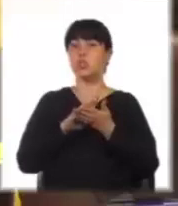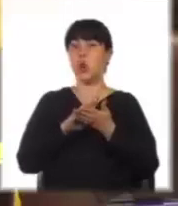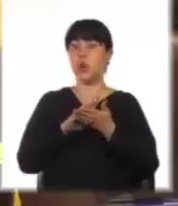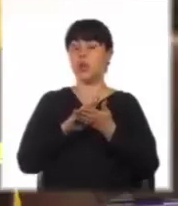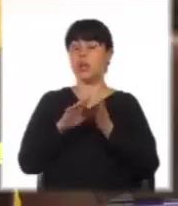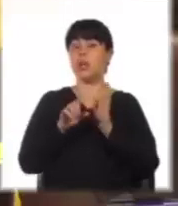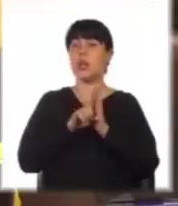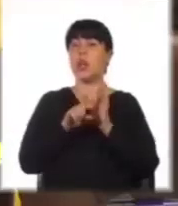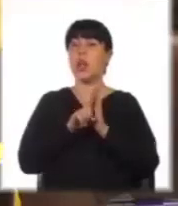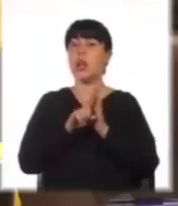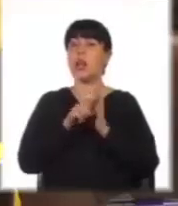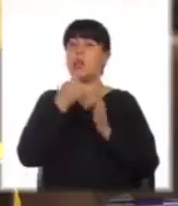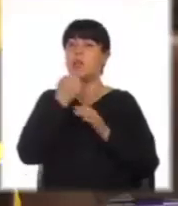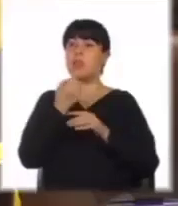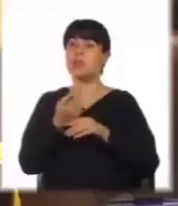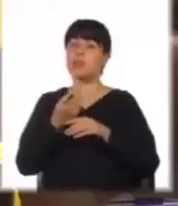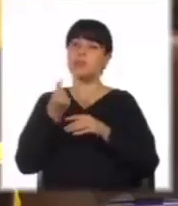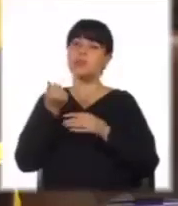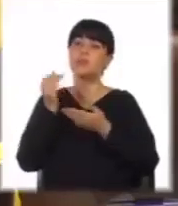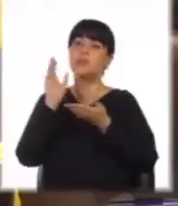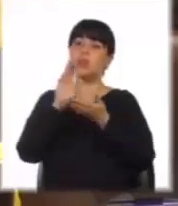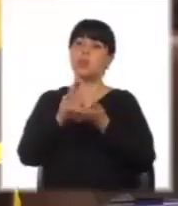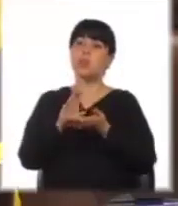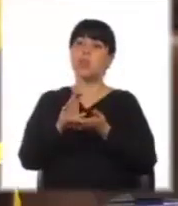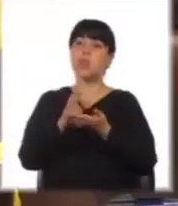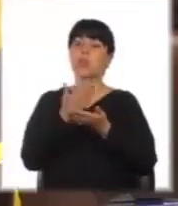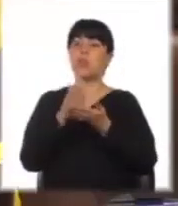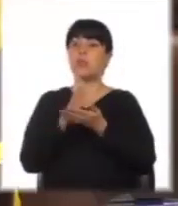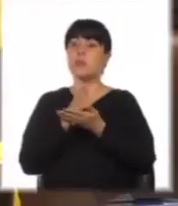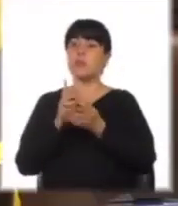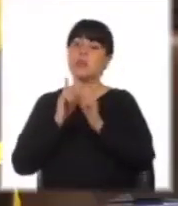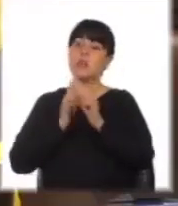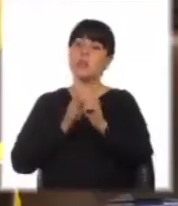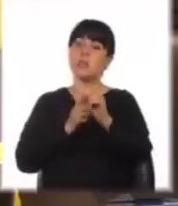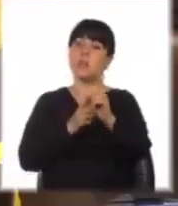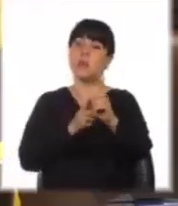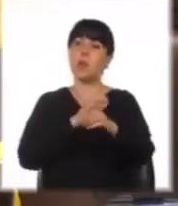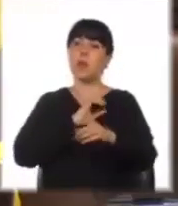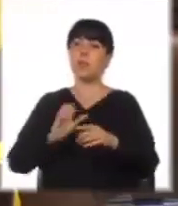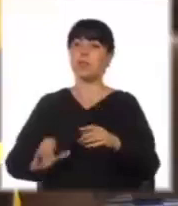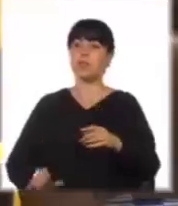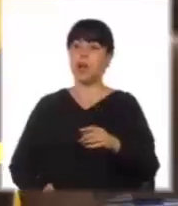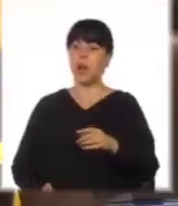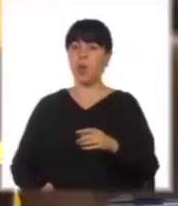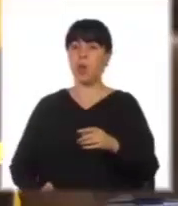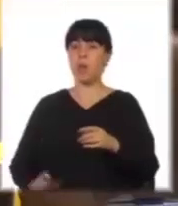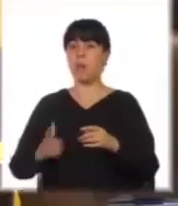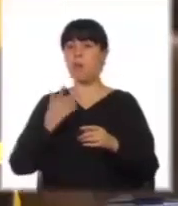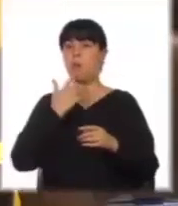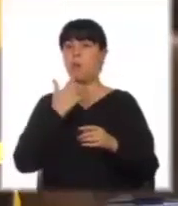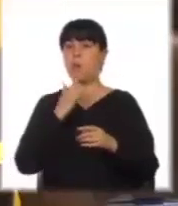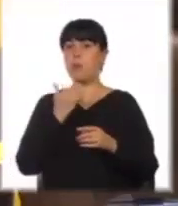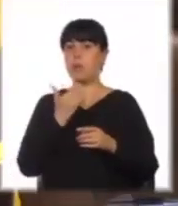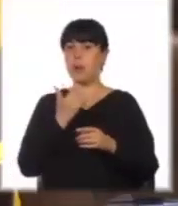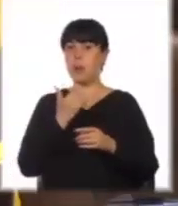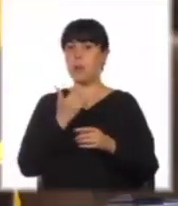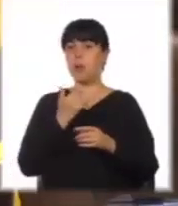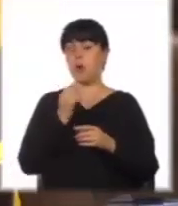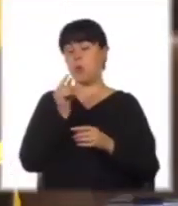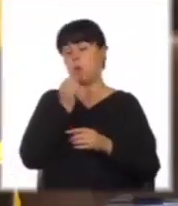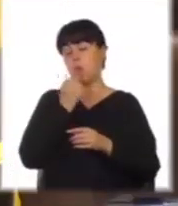ley establece para aquellas personas trans discriminadas y perseguidas por el Estado, principalmente como hice alusión hace un